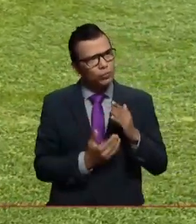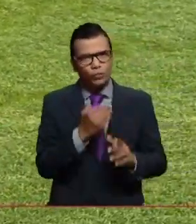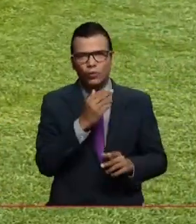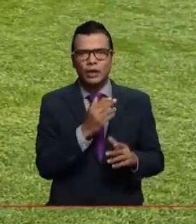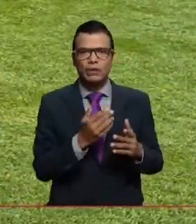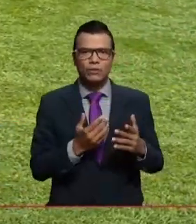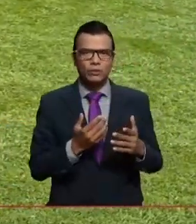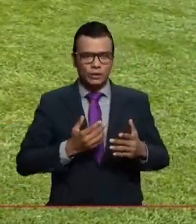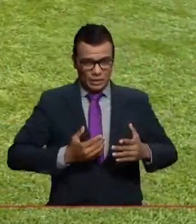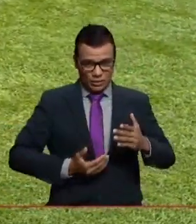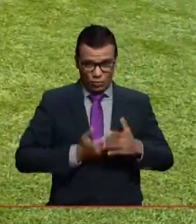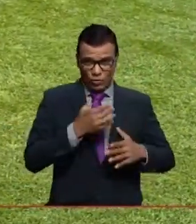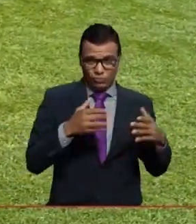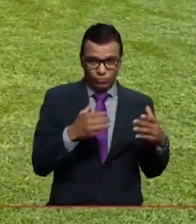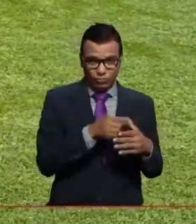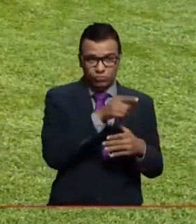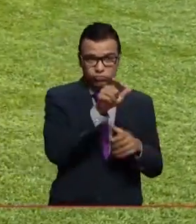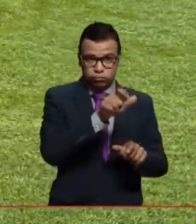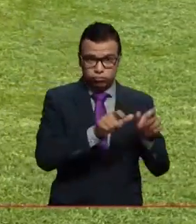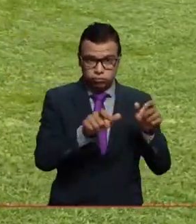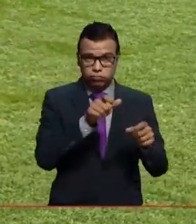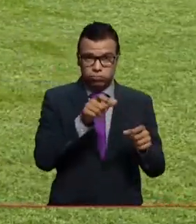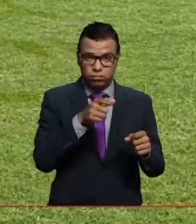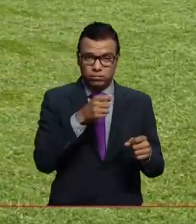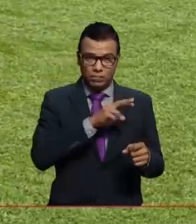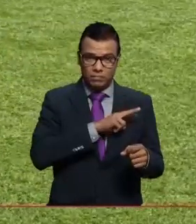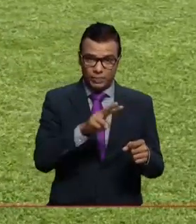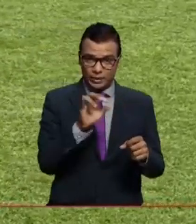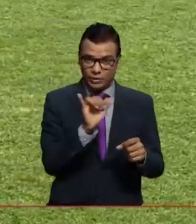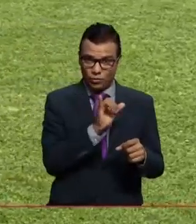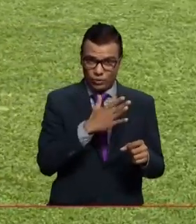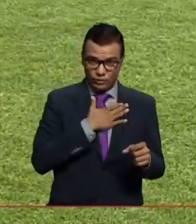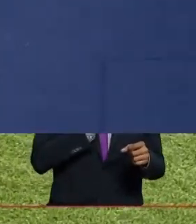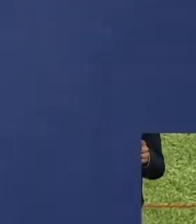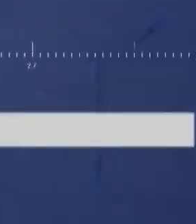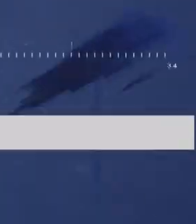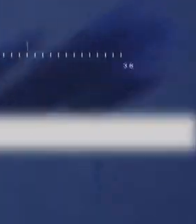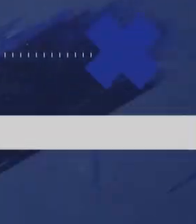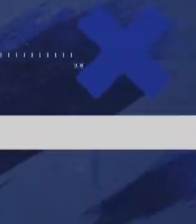quienes incluye al estratega vallecaucano Ángelo Marsiglia.